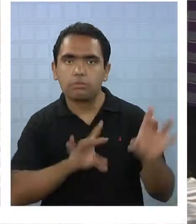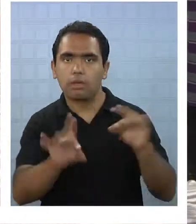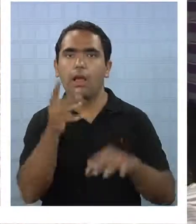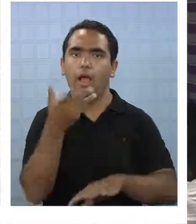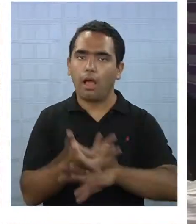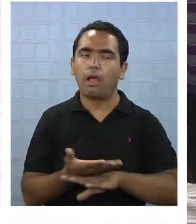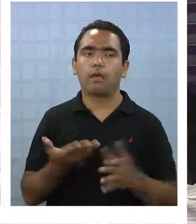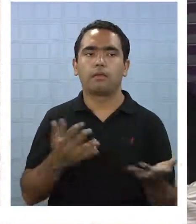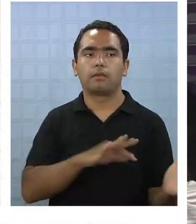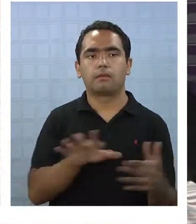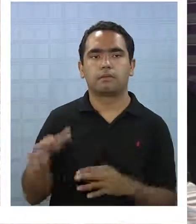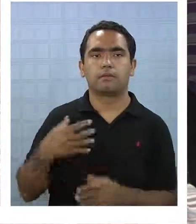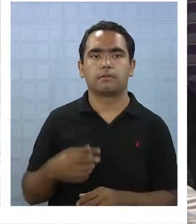poco.